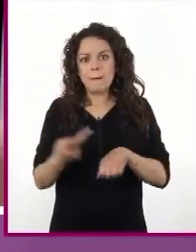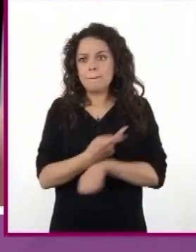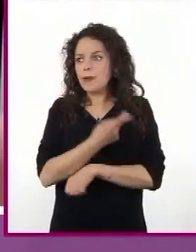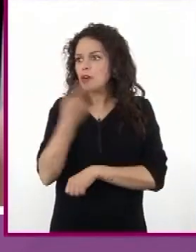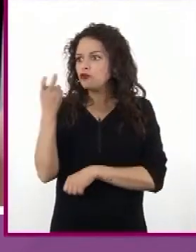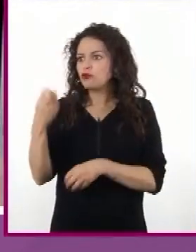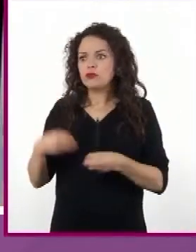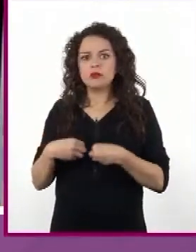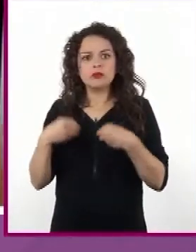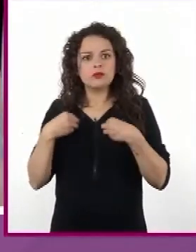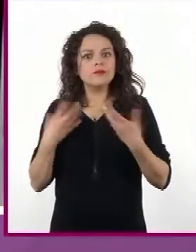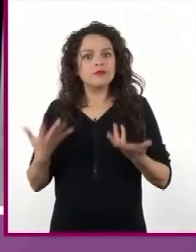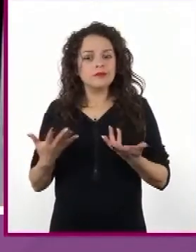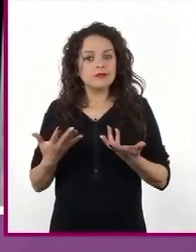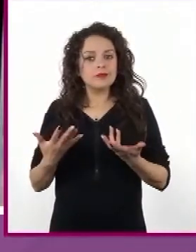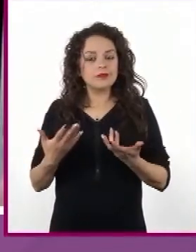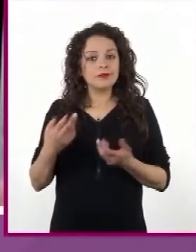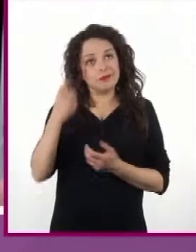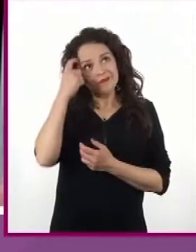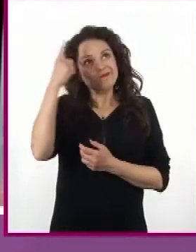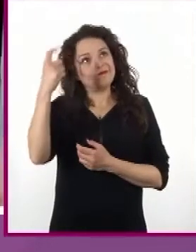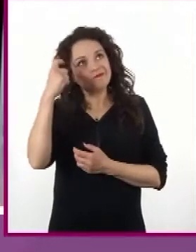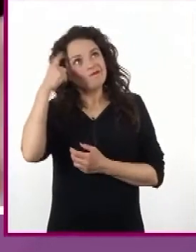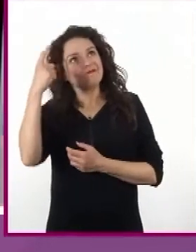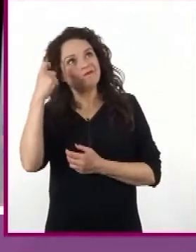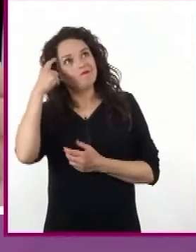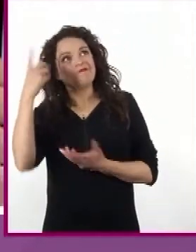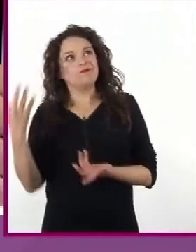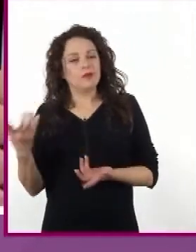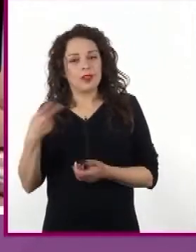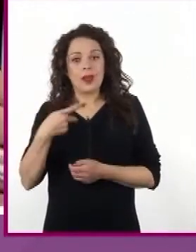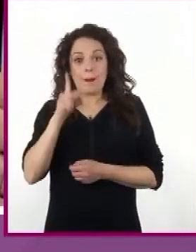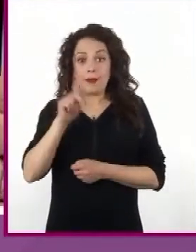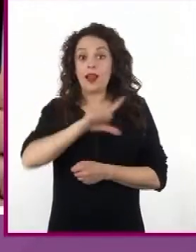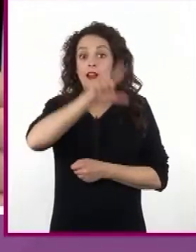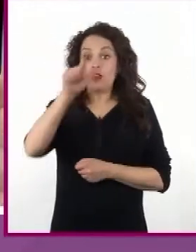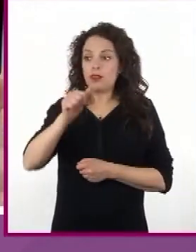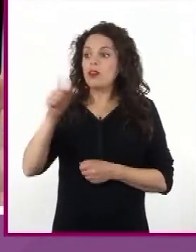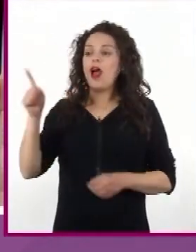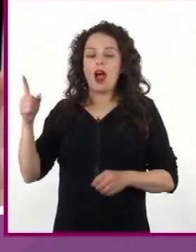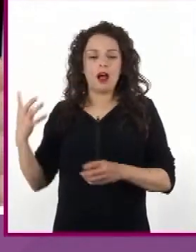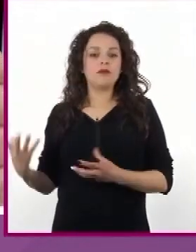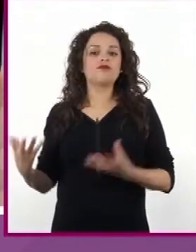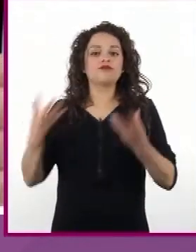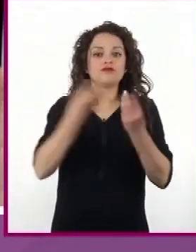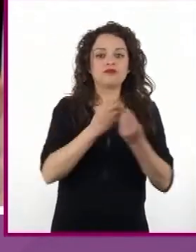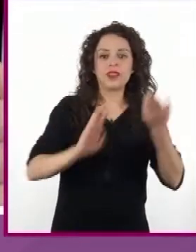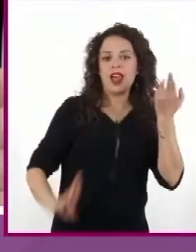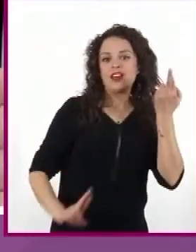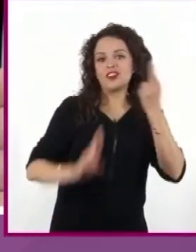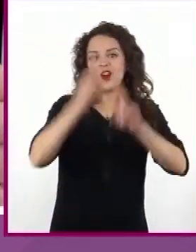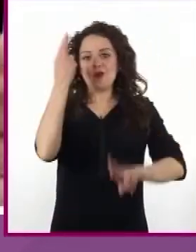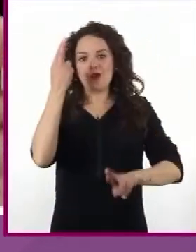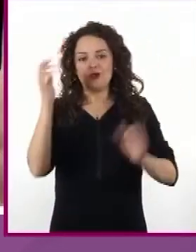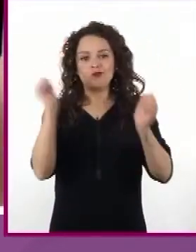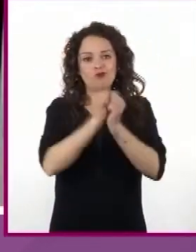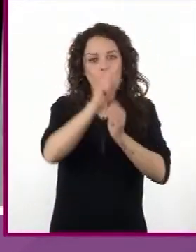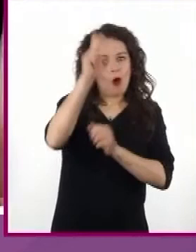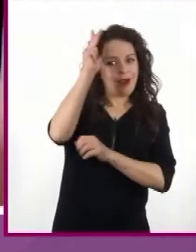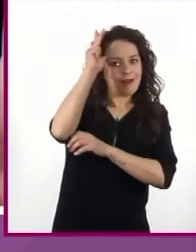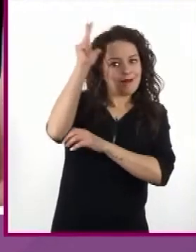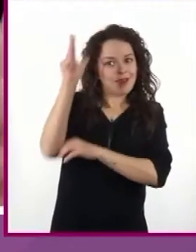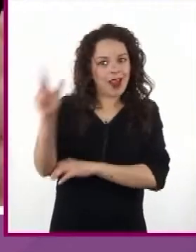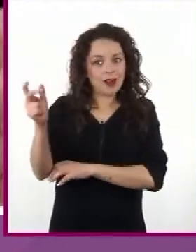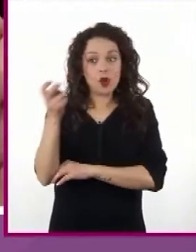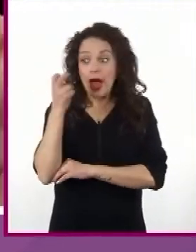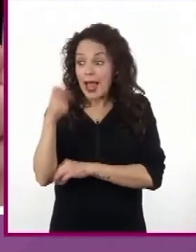que especular, hasta que, obviamente, se une a la Revolución de Independencia y al cura Hidalgo. Estos